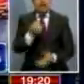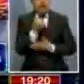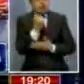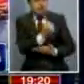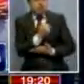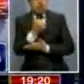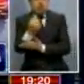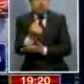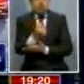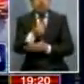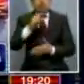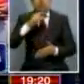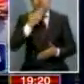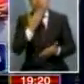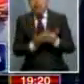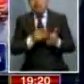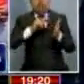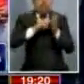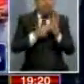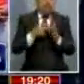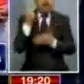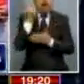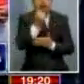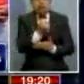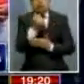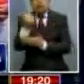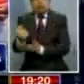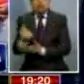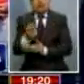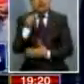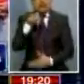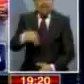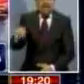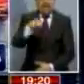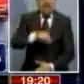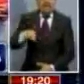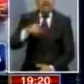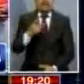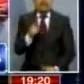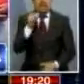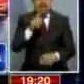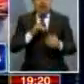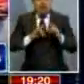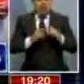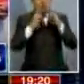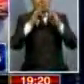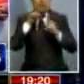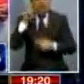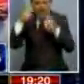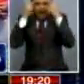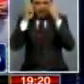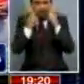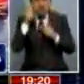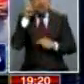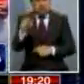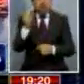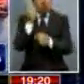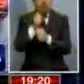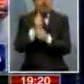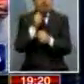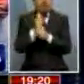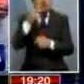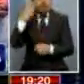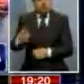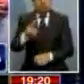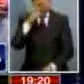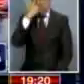prójimo cuando están en dificultades. Ellos son los que construyen Chile, con su esfuerzo, con su trabajo, con